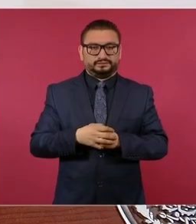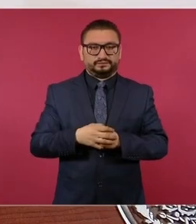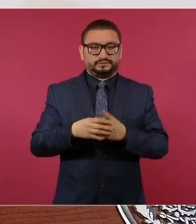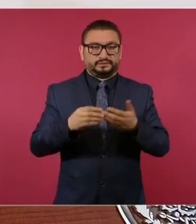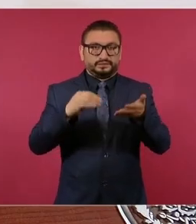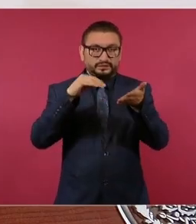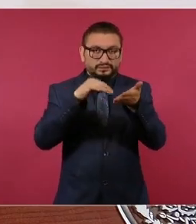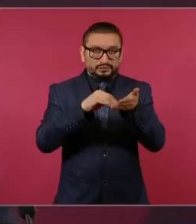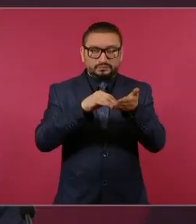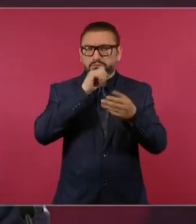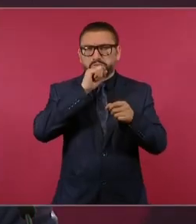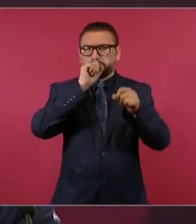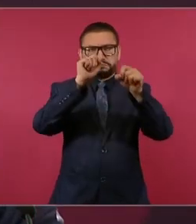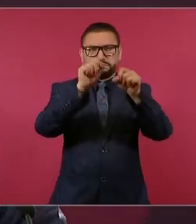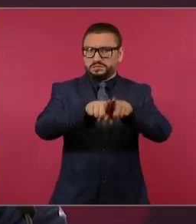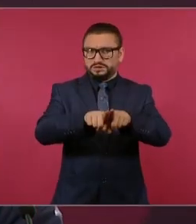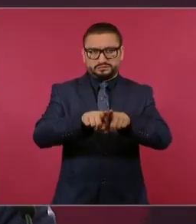1917 dejó lo mismo,